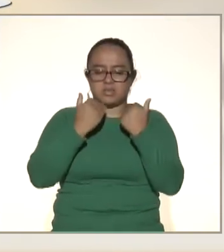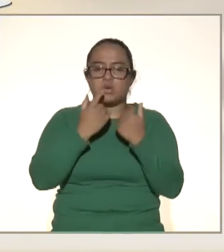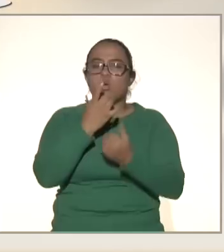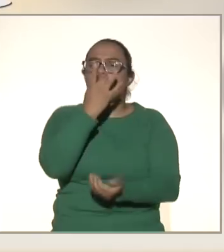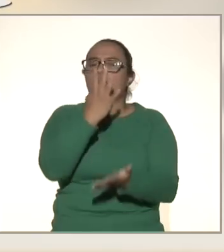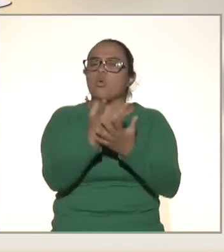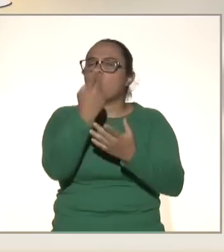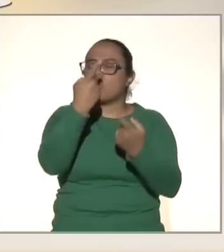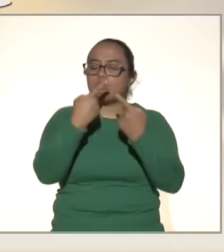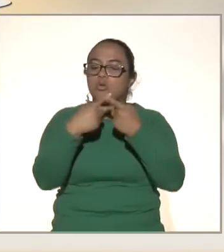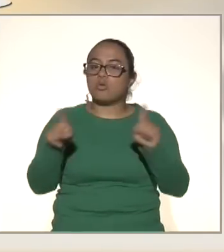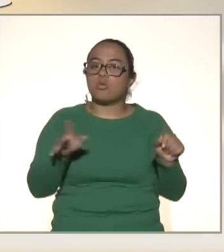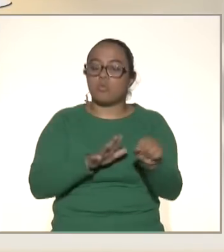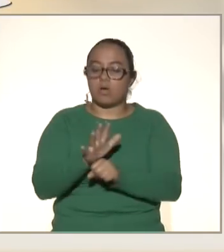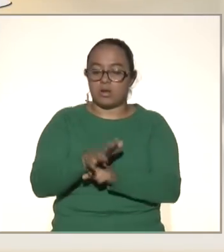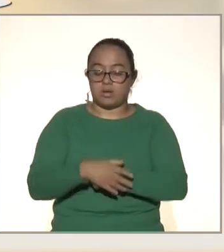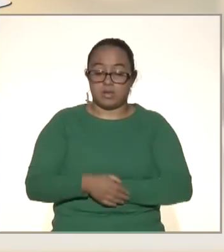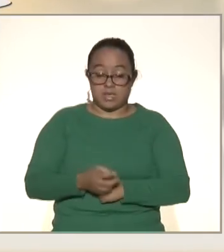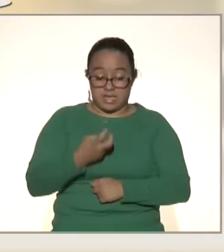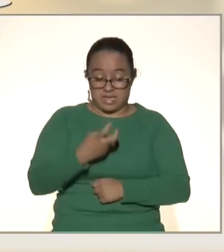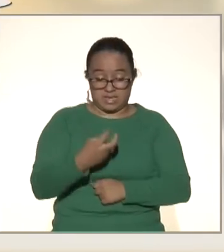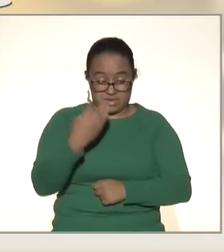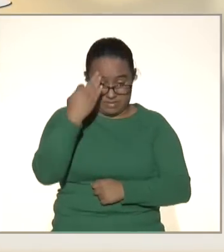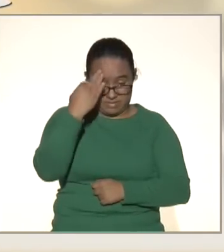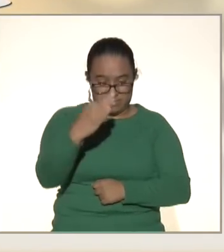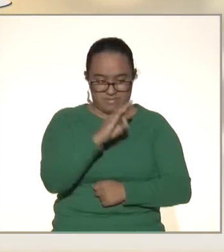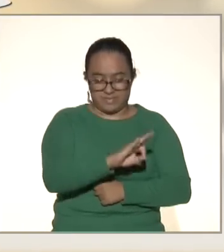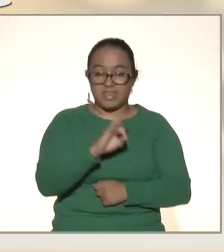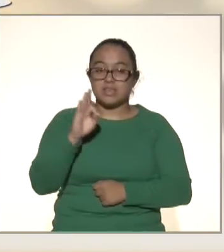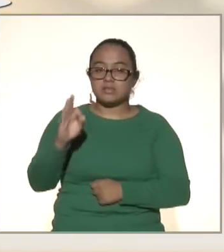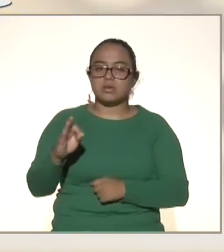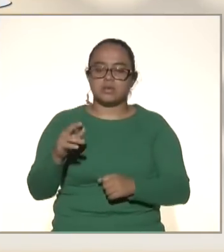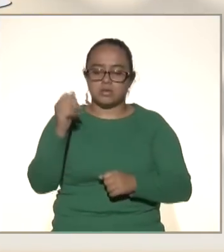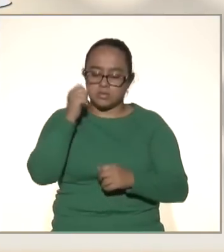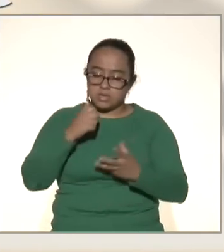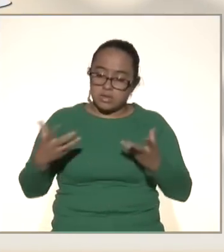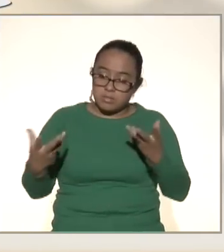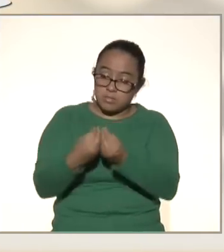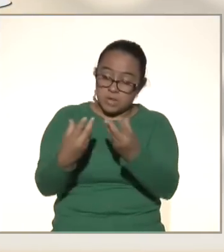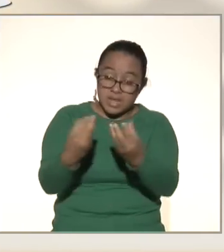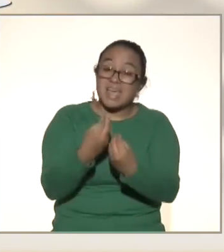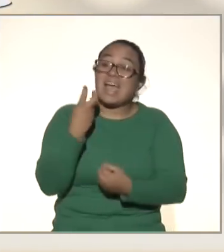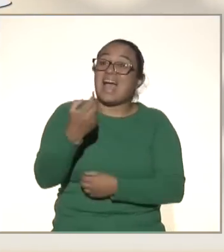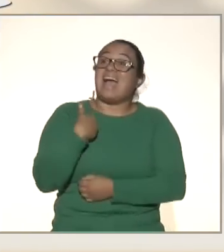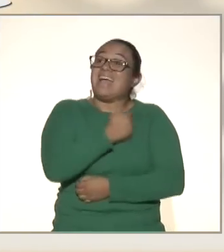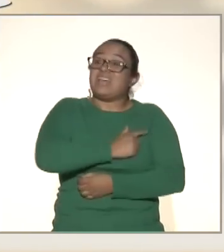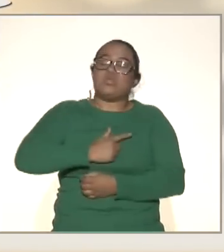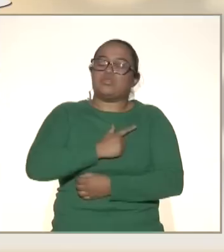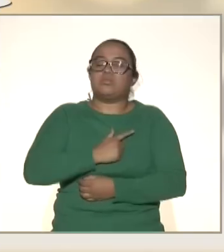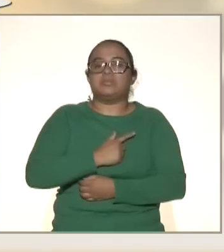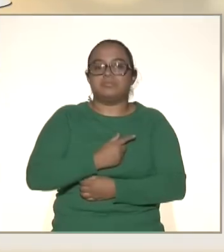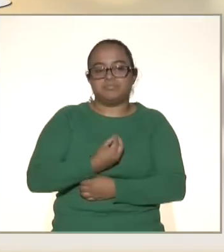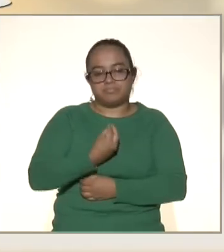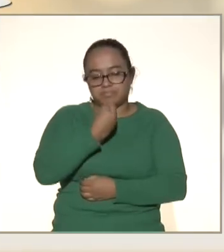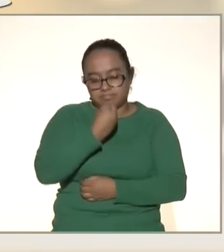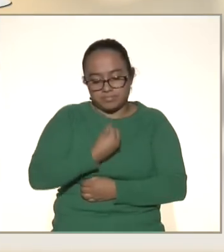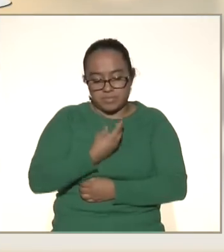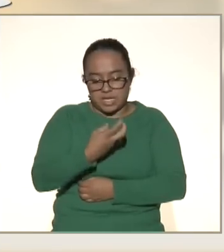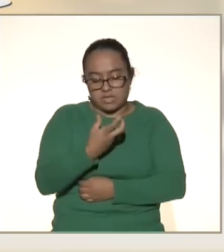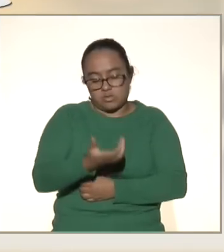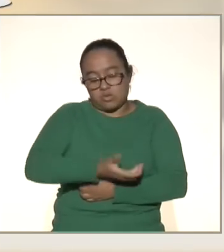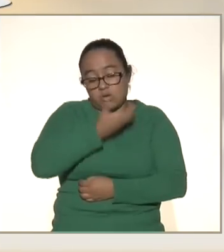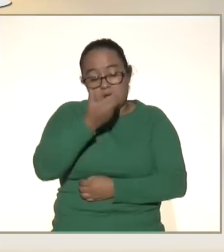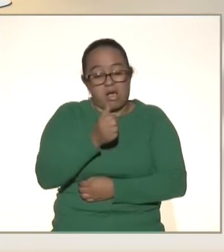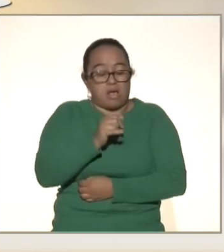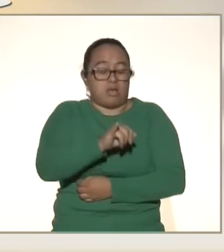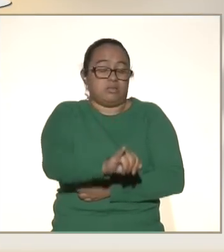única diferencia es que en esta época nos juntamos no tanto por gusto, sino porque la tradición